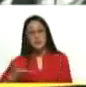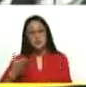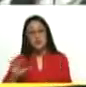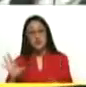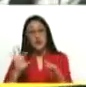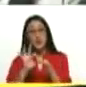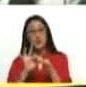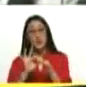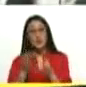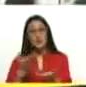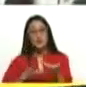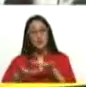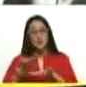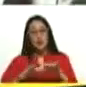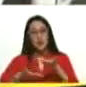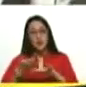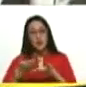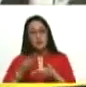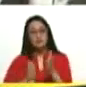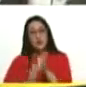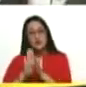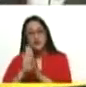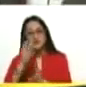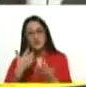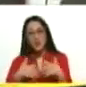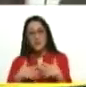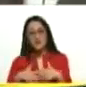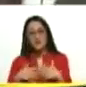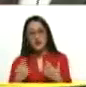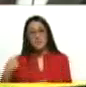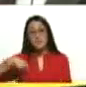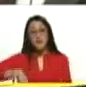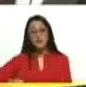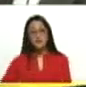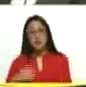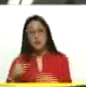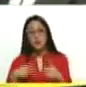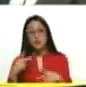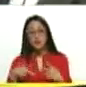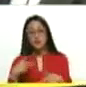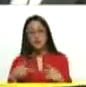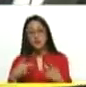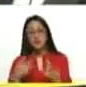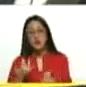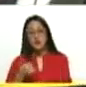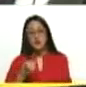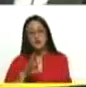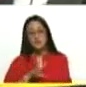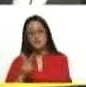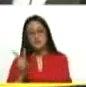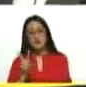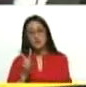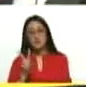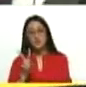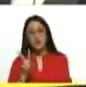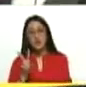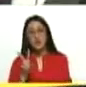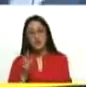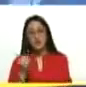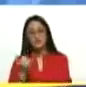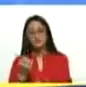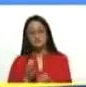encuentro económico, de avance comercial y de inversiones productivas que lleven a nuestros países a estados superiores